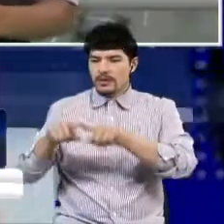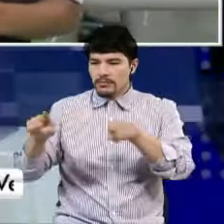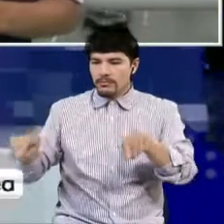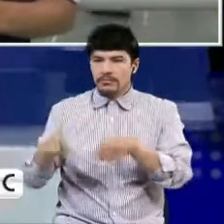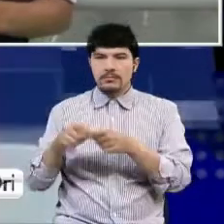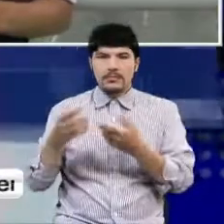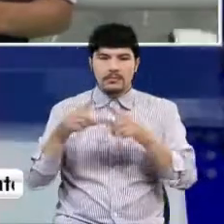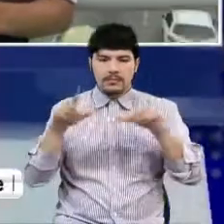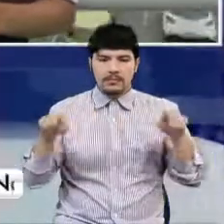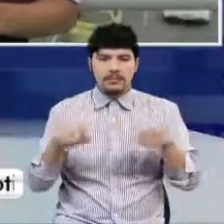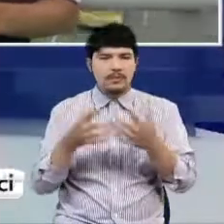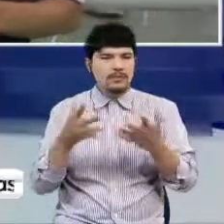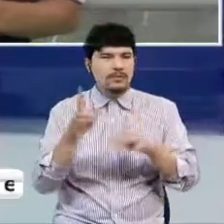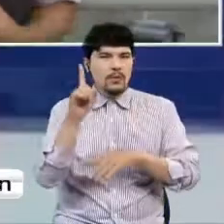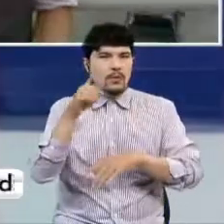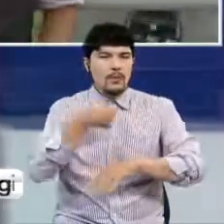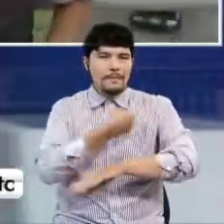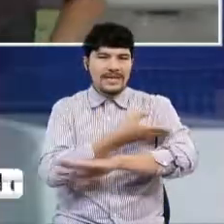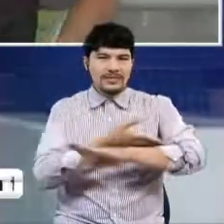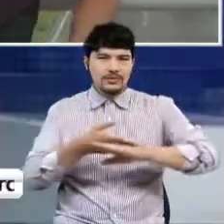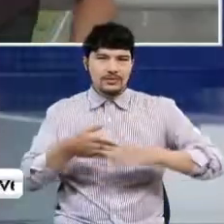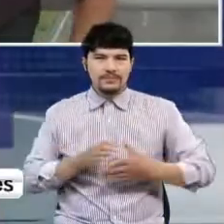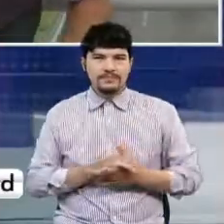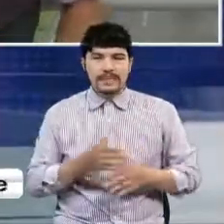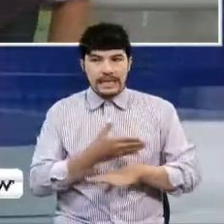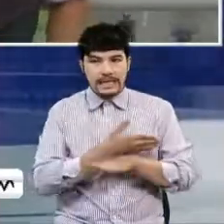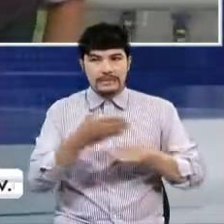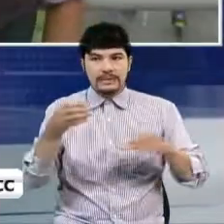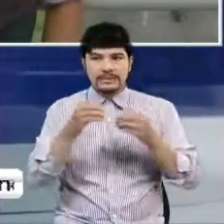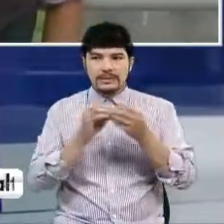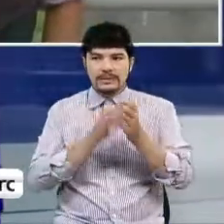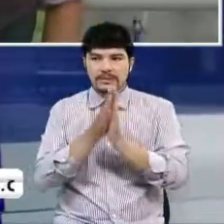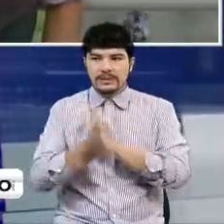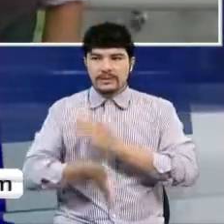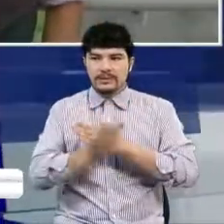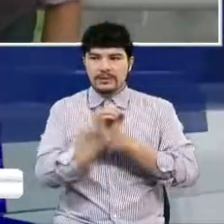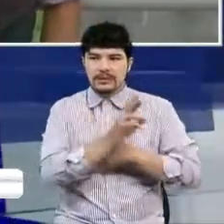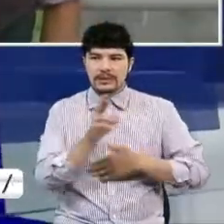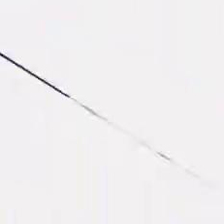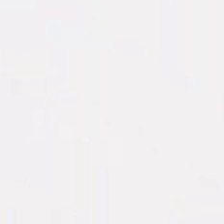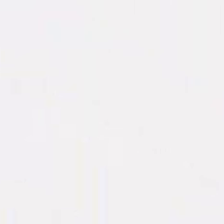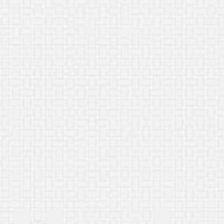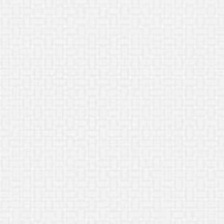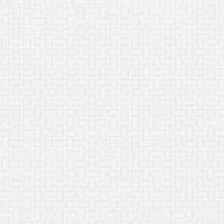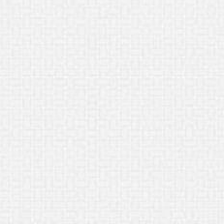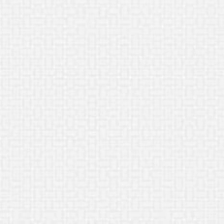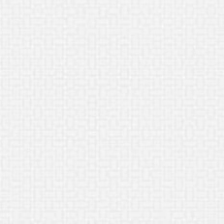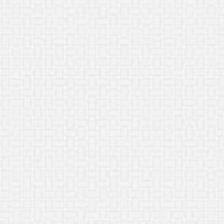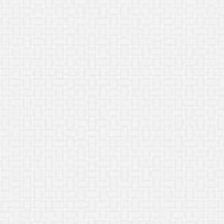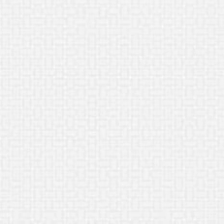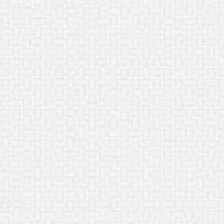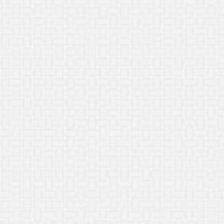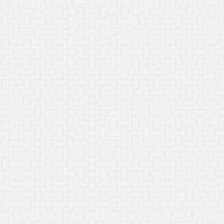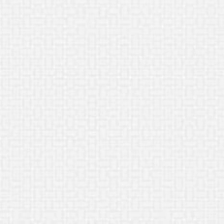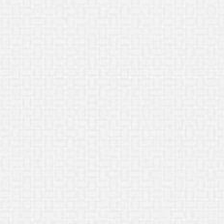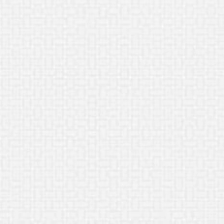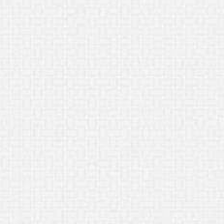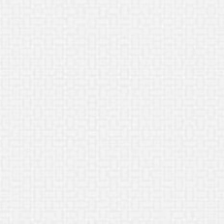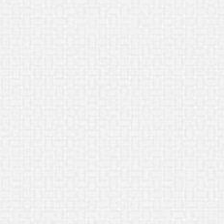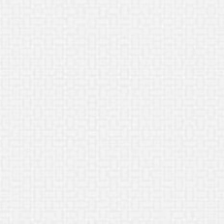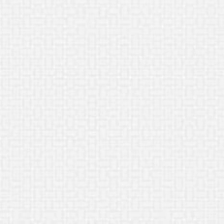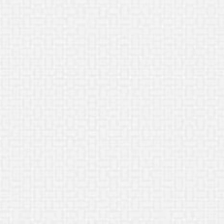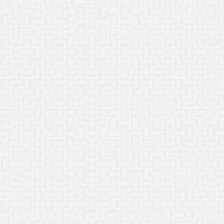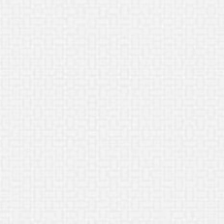al millón de pesos esa es la información por el momento compañeros sigan ustedes con más de oriente noticias maestros tocón